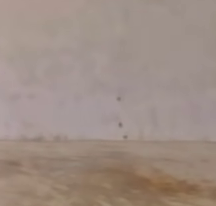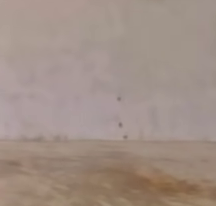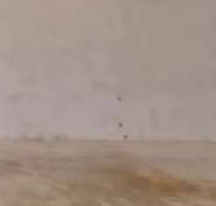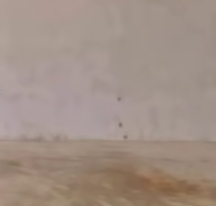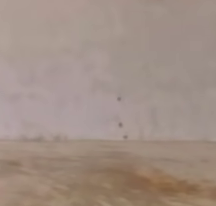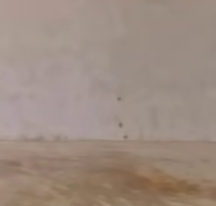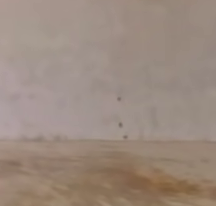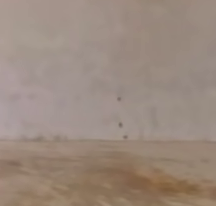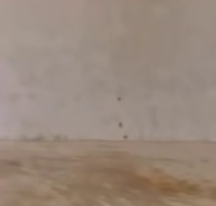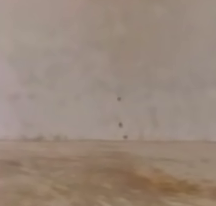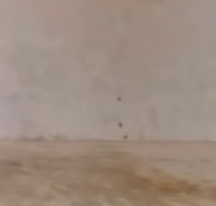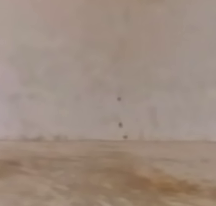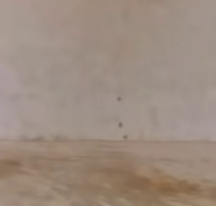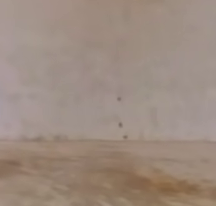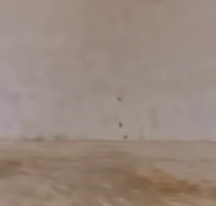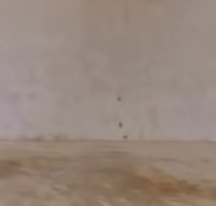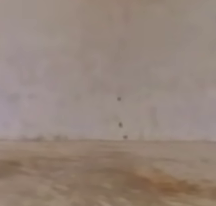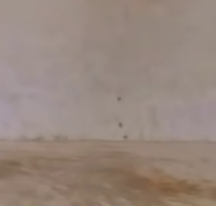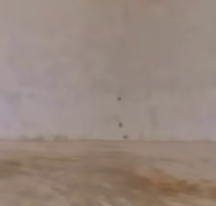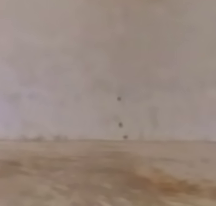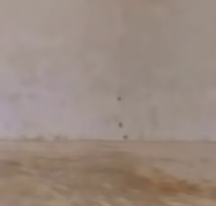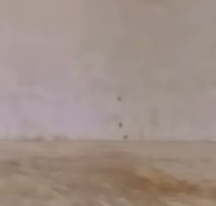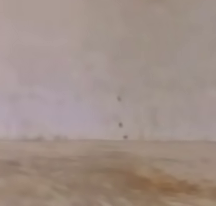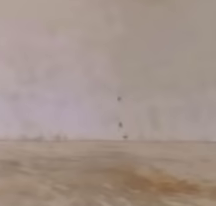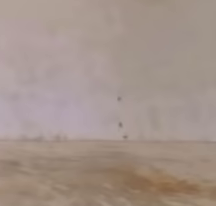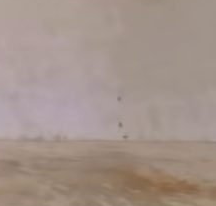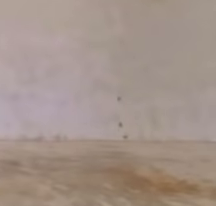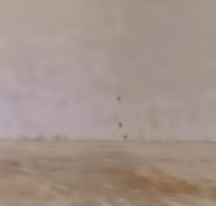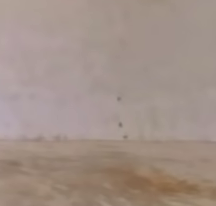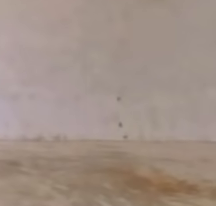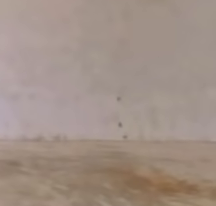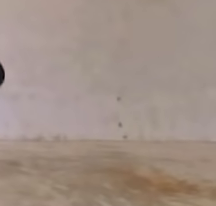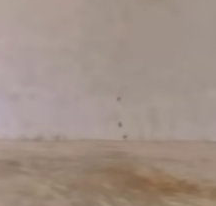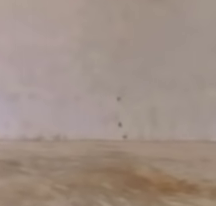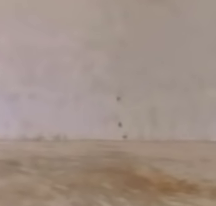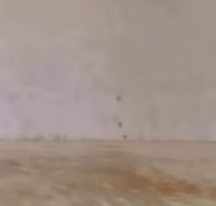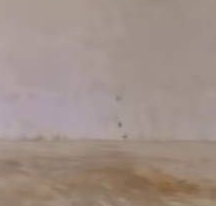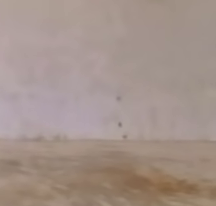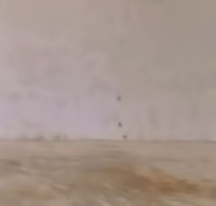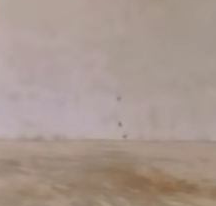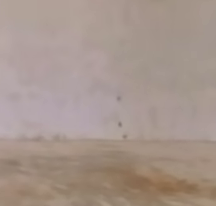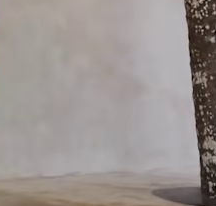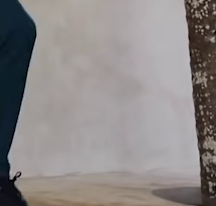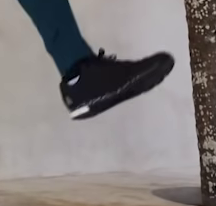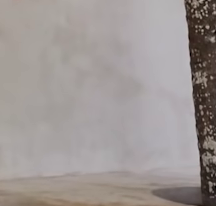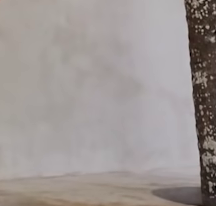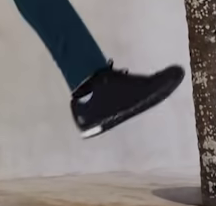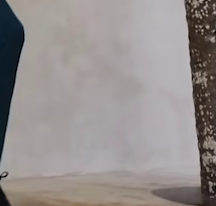¡Descansamos! ¡Llevamos una serie, amiguitos! ¡Venga! ¡Hip hop!